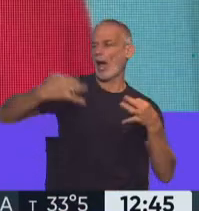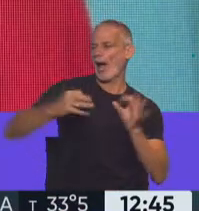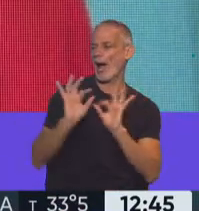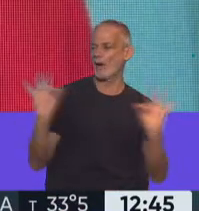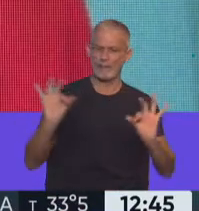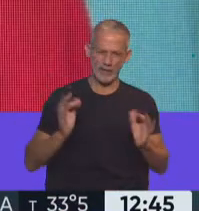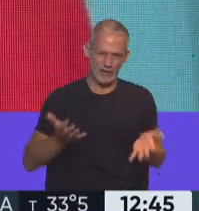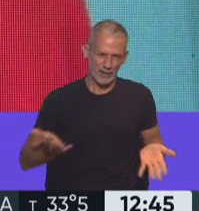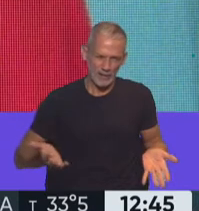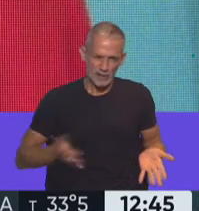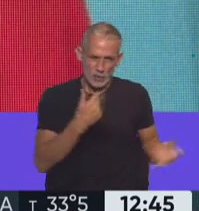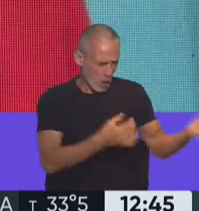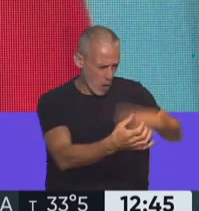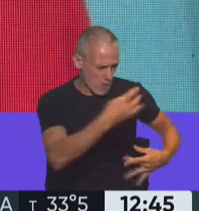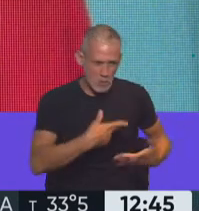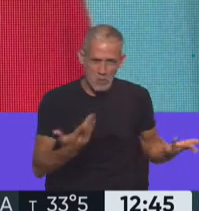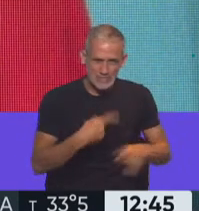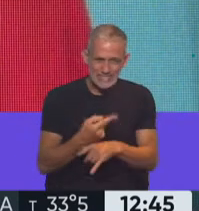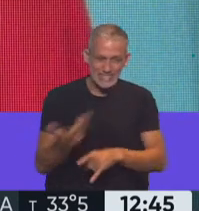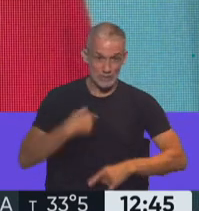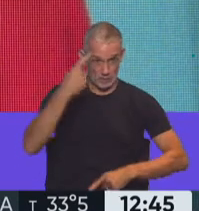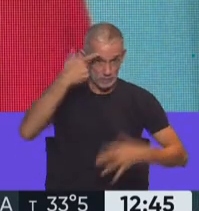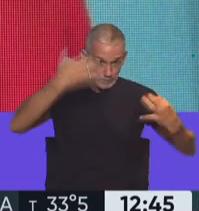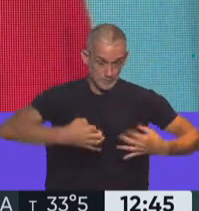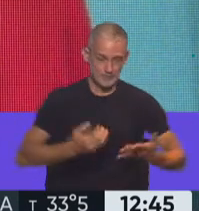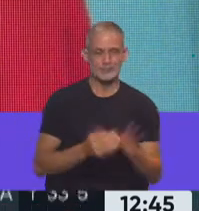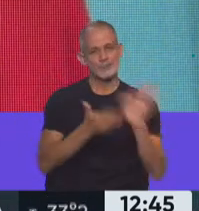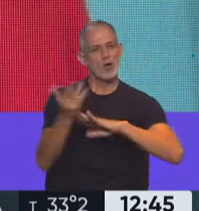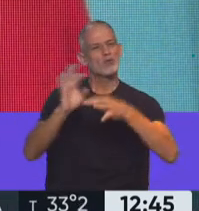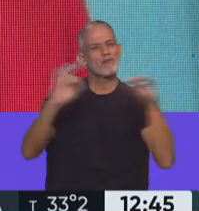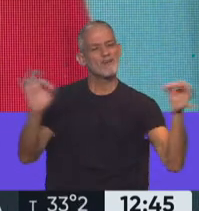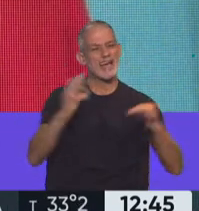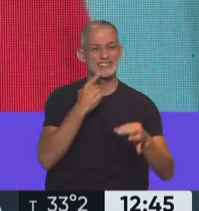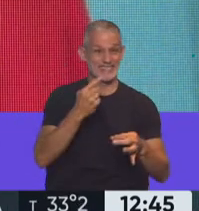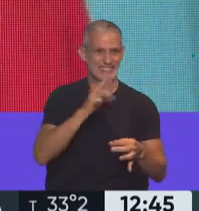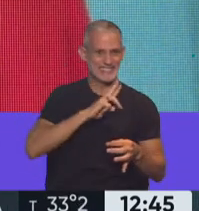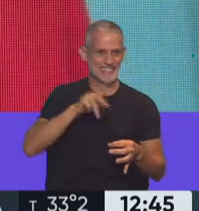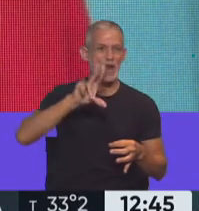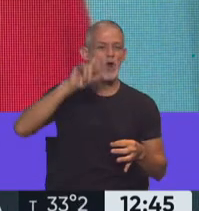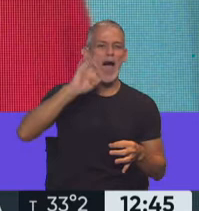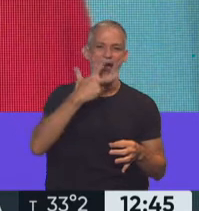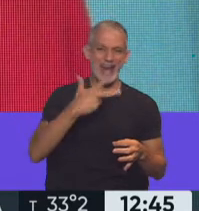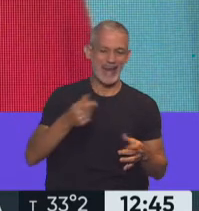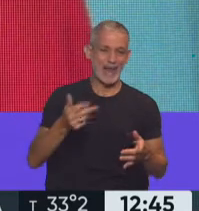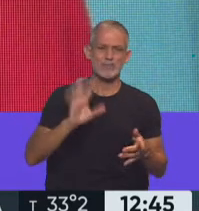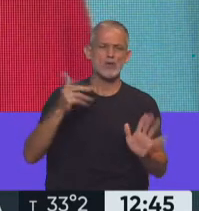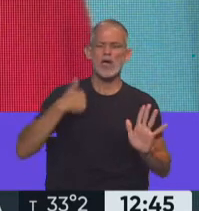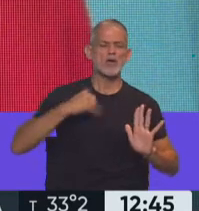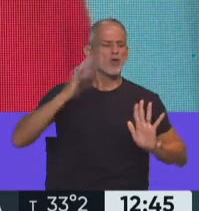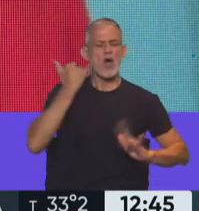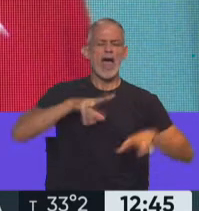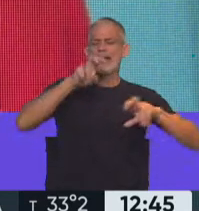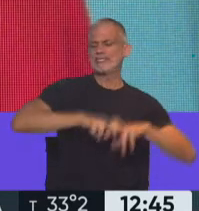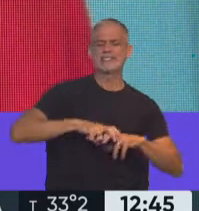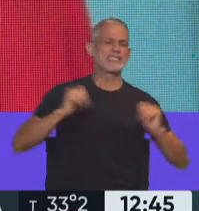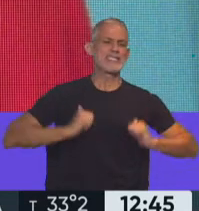maravillosas porque además tenía como mucho sentido común después otra de las cosas que dice ella es no es que yo un día me senté en e